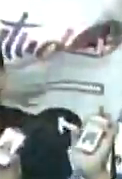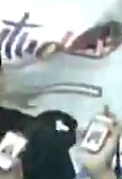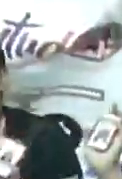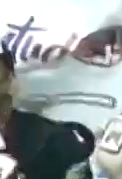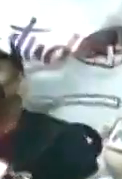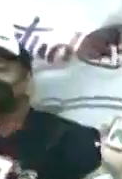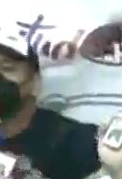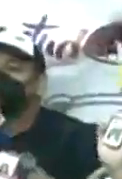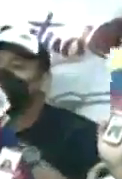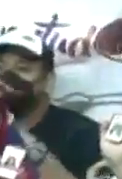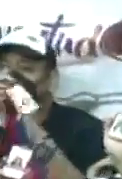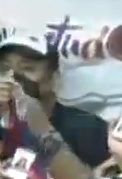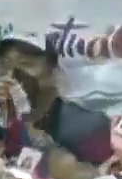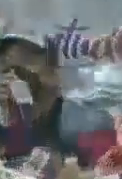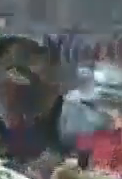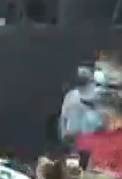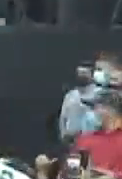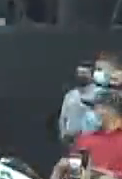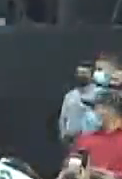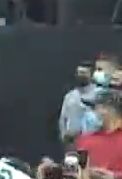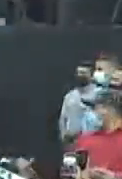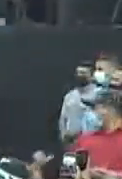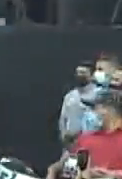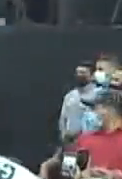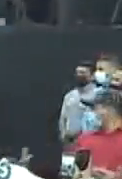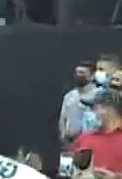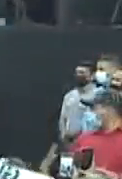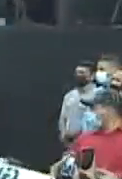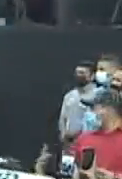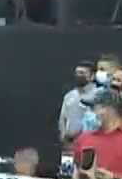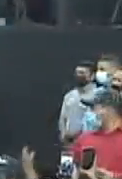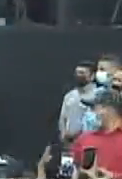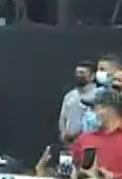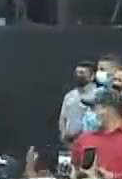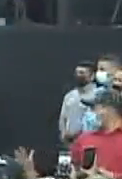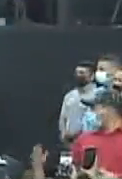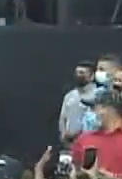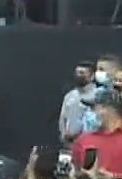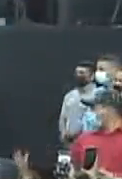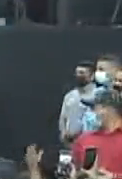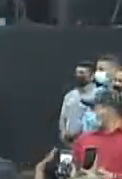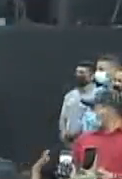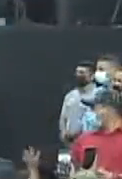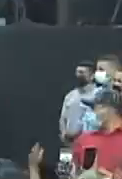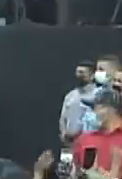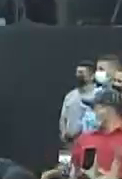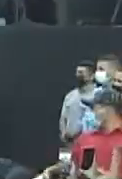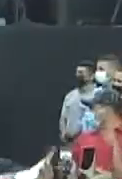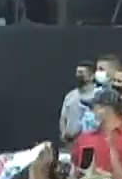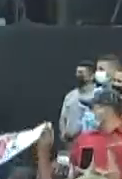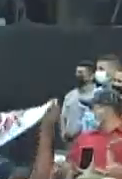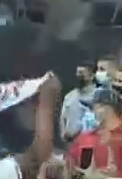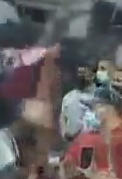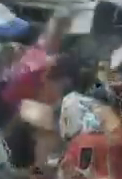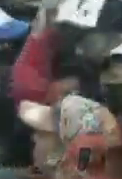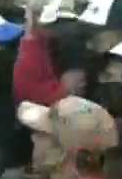de Caracas en una gran marcha multitudinaria para seguir construyendo el socialismo